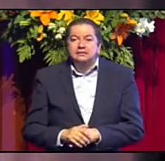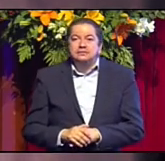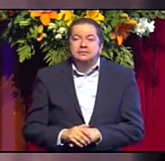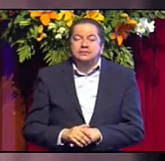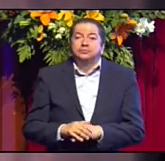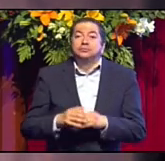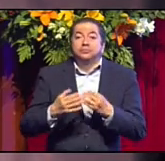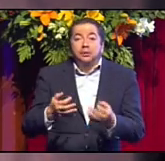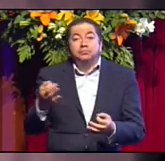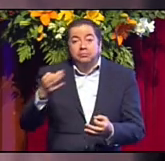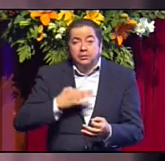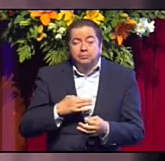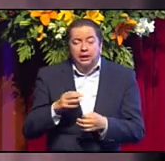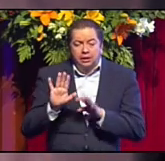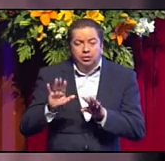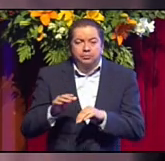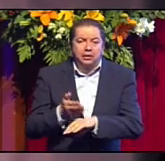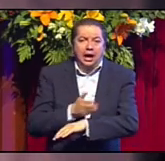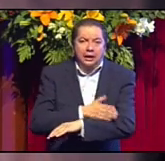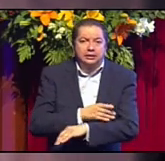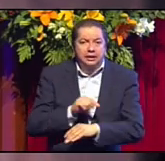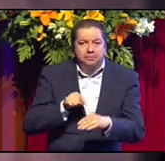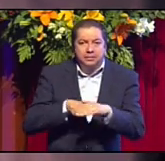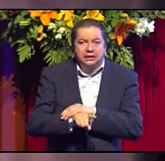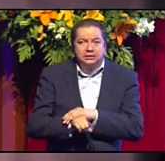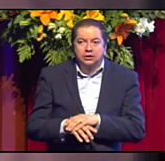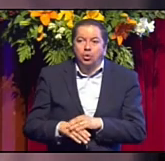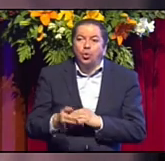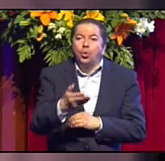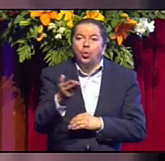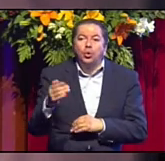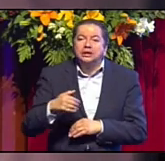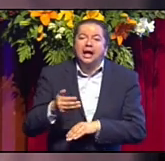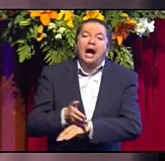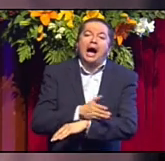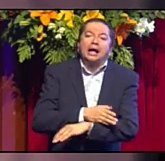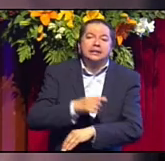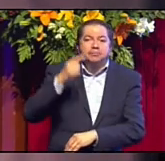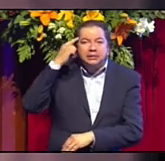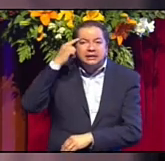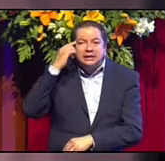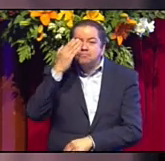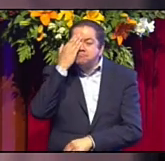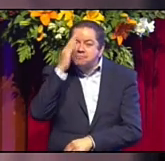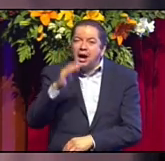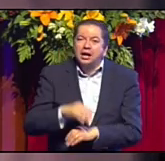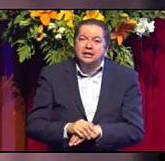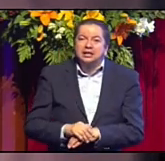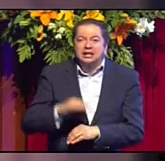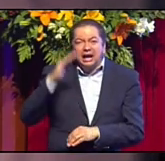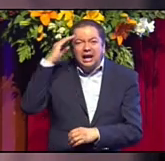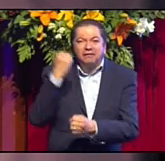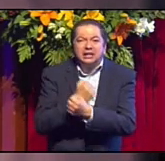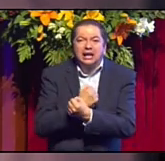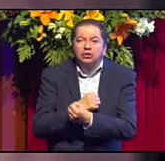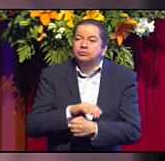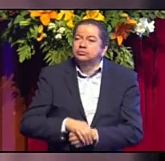informó minutos antes de ingresar. ¿Cuántos de ustedes le tenían mal a Carabinero? Yo diría que la